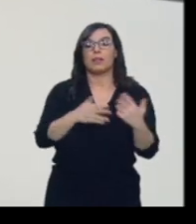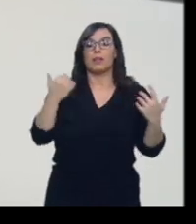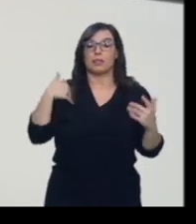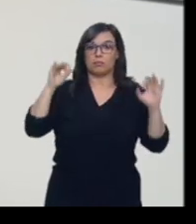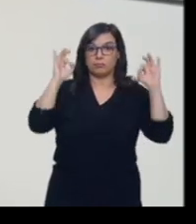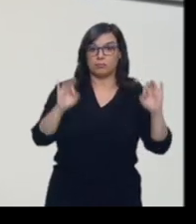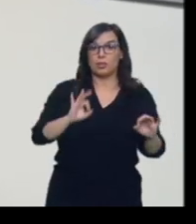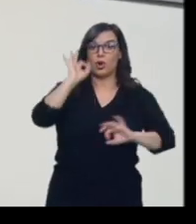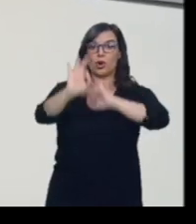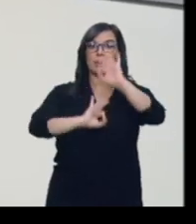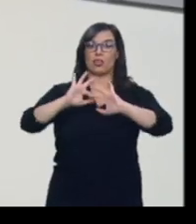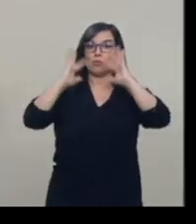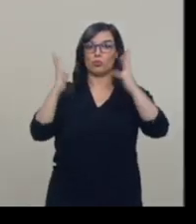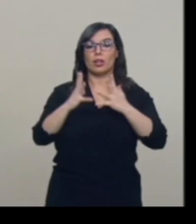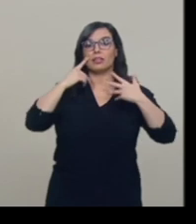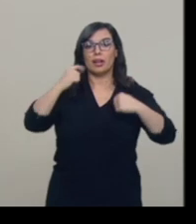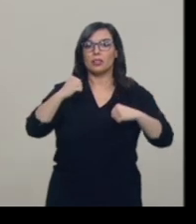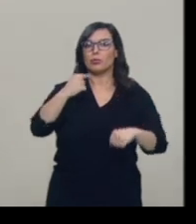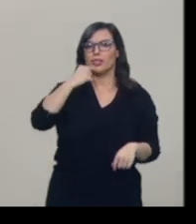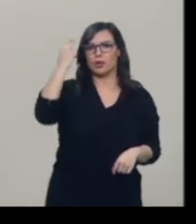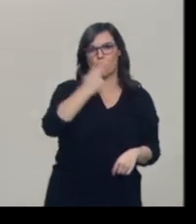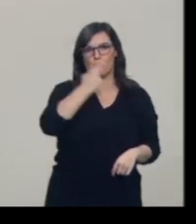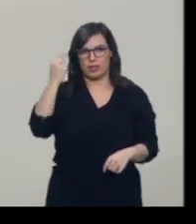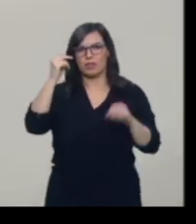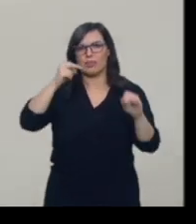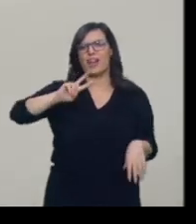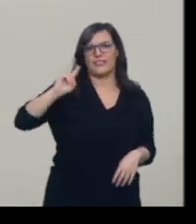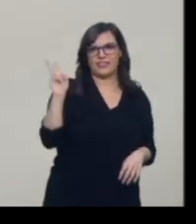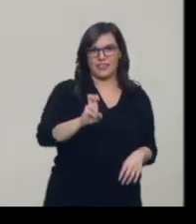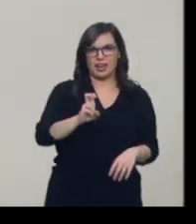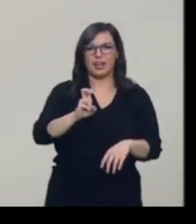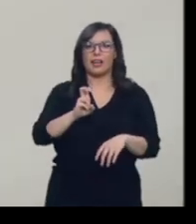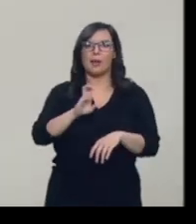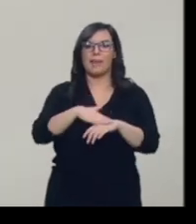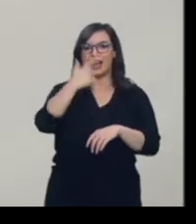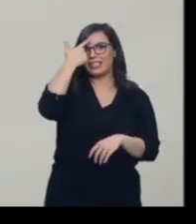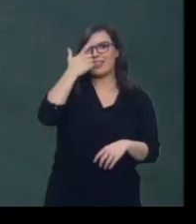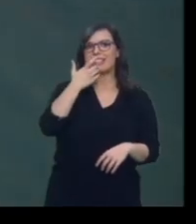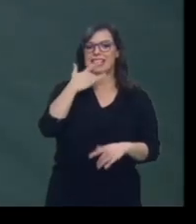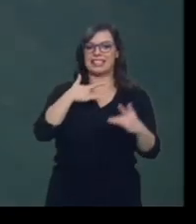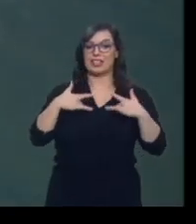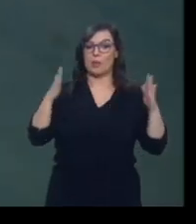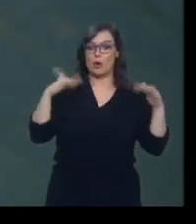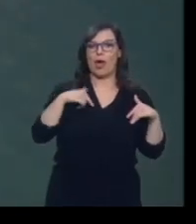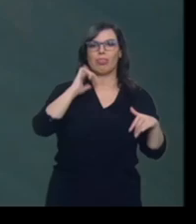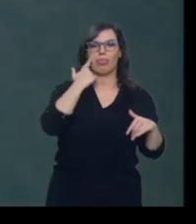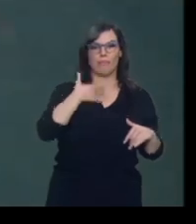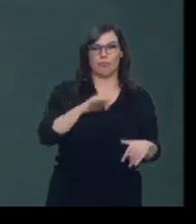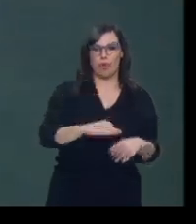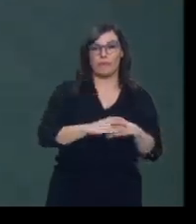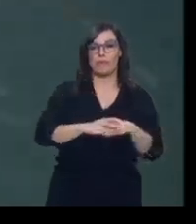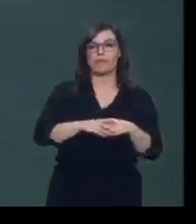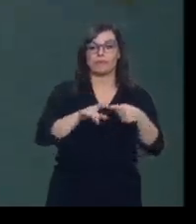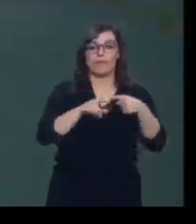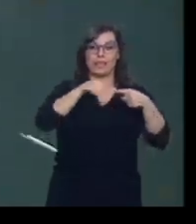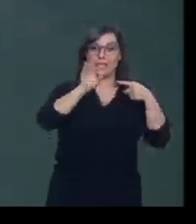que la Organización Mundial de la Salud ha confirmado que sí sirven también para detectar asintomáticos. Junto a esta estrategia, una